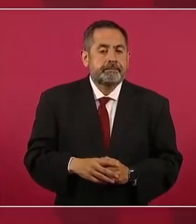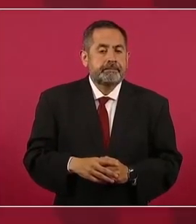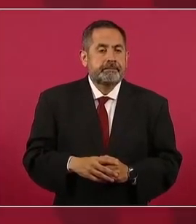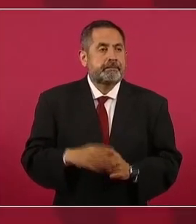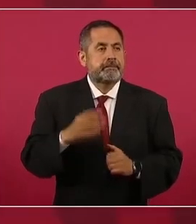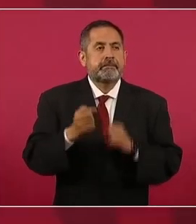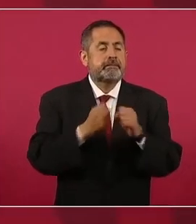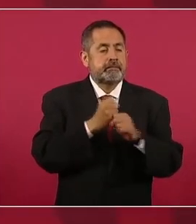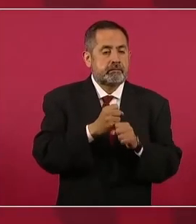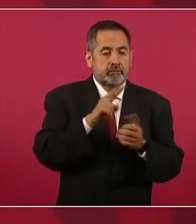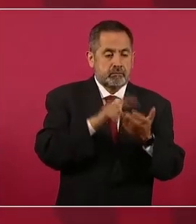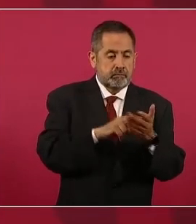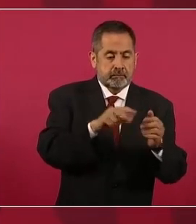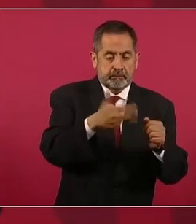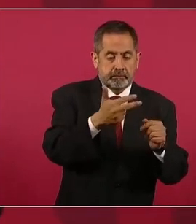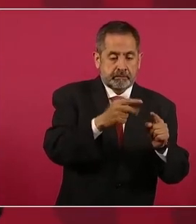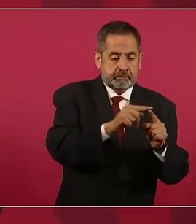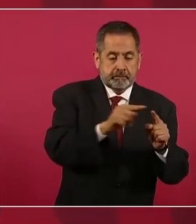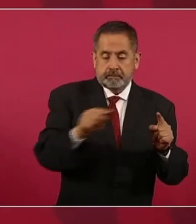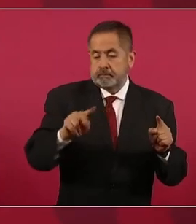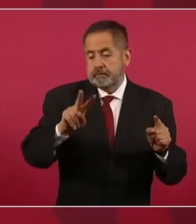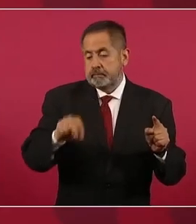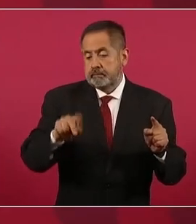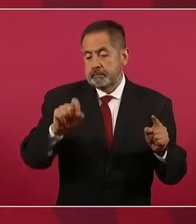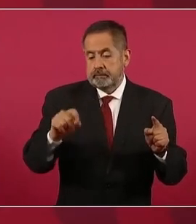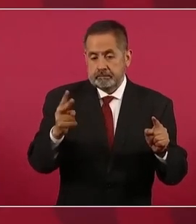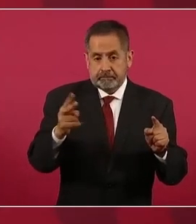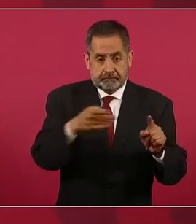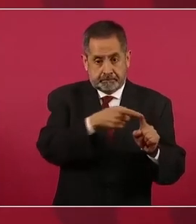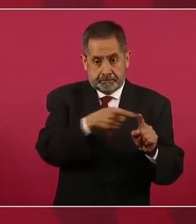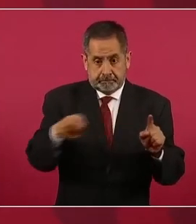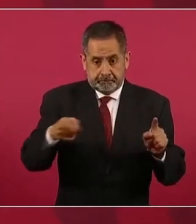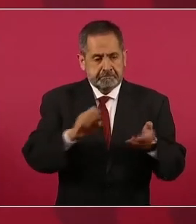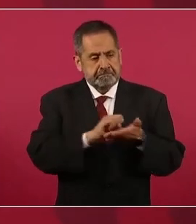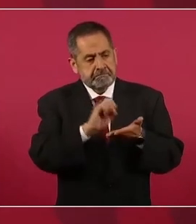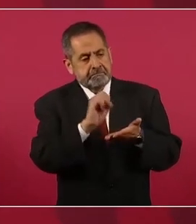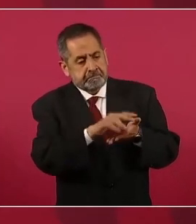entre el año 2013 y el año 2022.